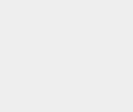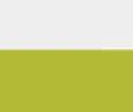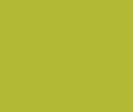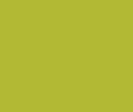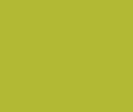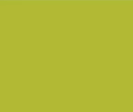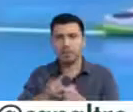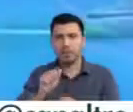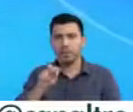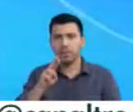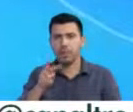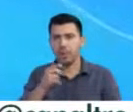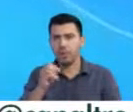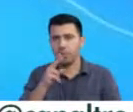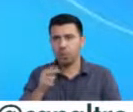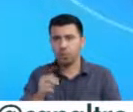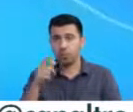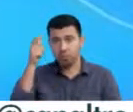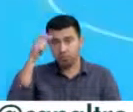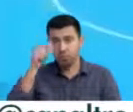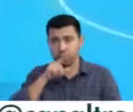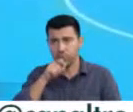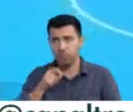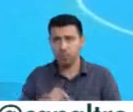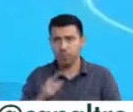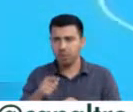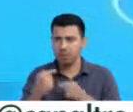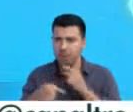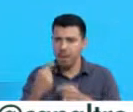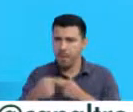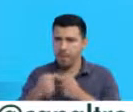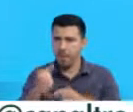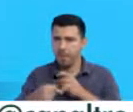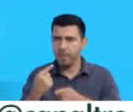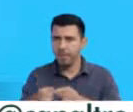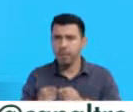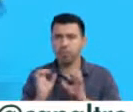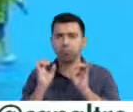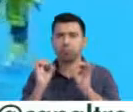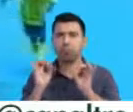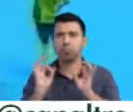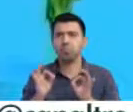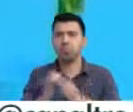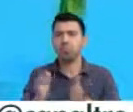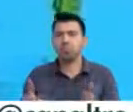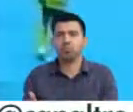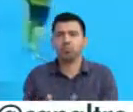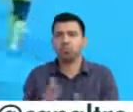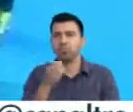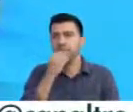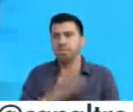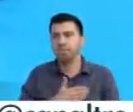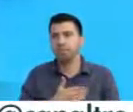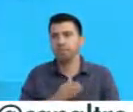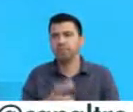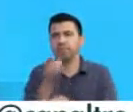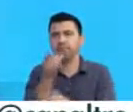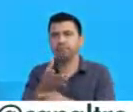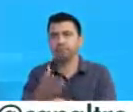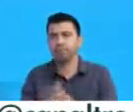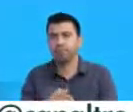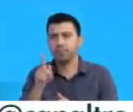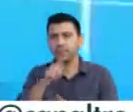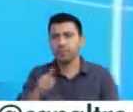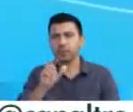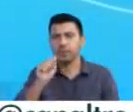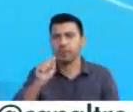Radioantro.com. Real Bucaramanga fue más que su rival de principio a fin. Los locales se divirtieron con el balón y superaron al temido equipo bogotano de Saeta,